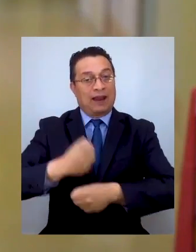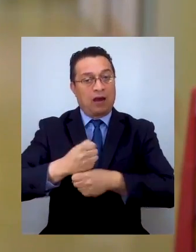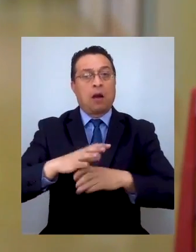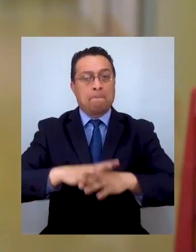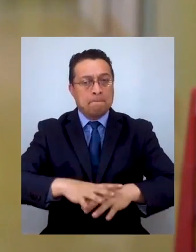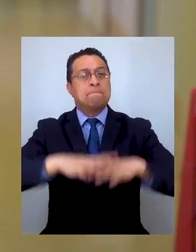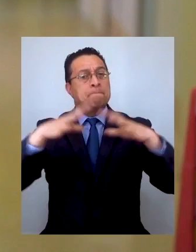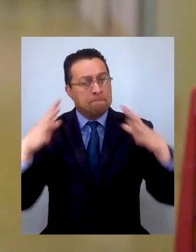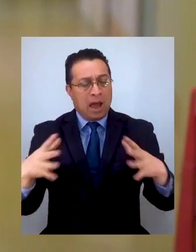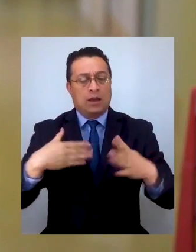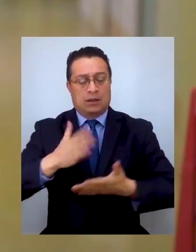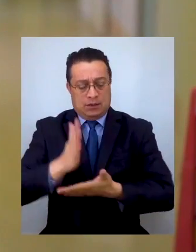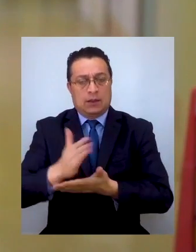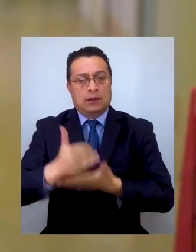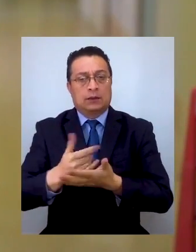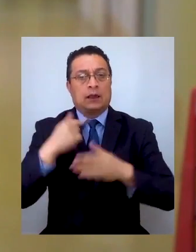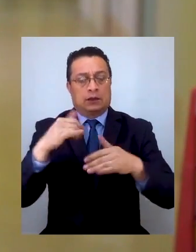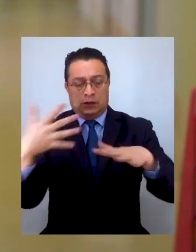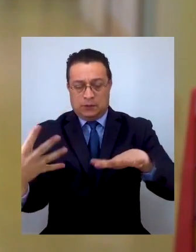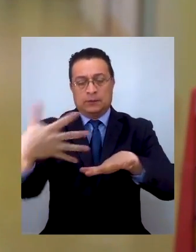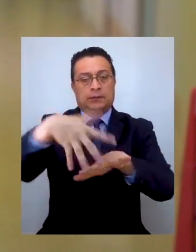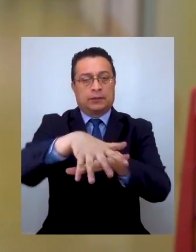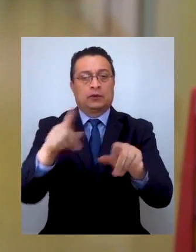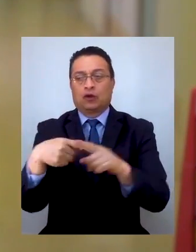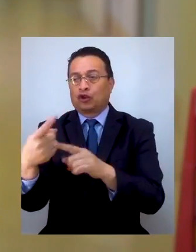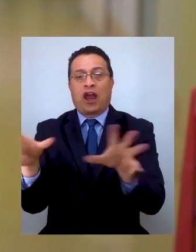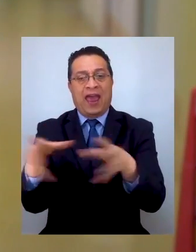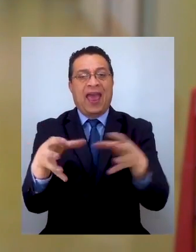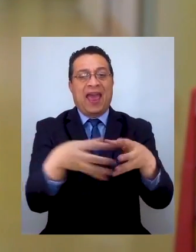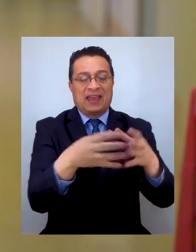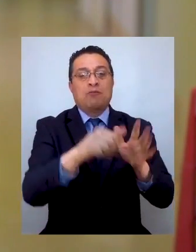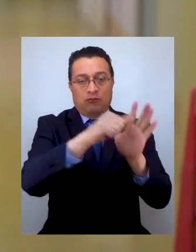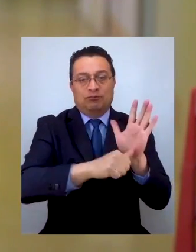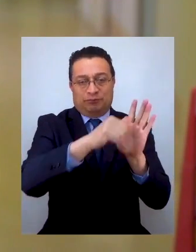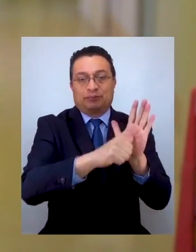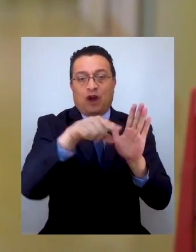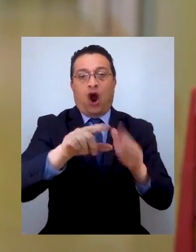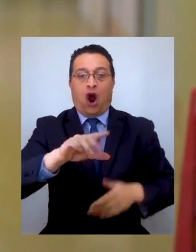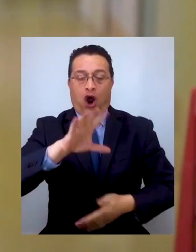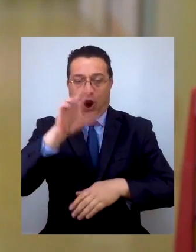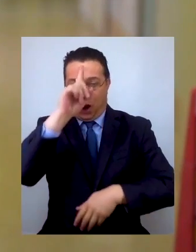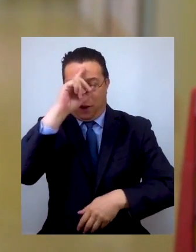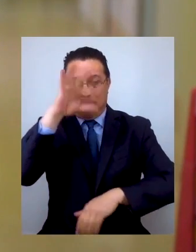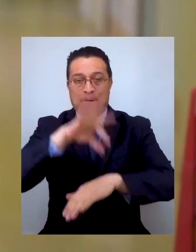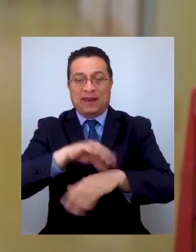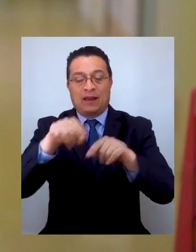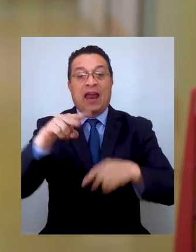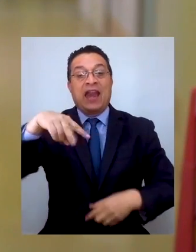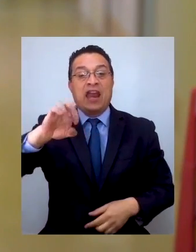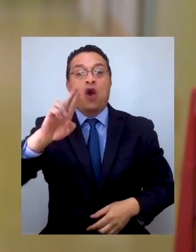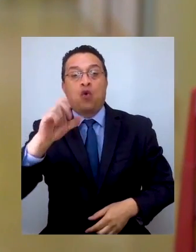a trabajar de manera mucho más organizada e integrada con el resto de los equipos quirúrgicos de nuestro hospital, como son con el